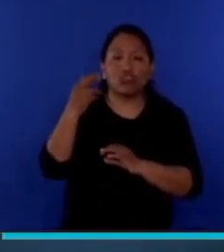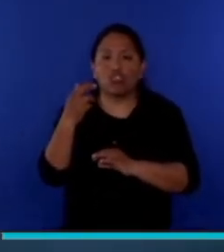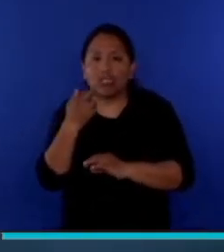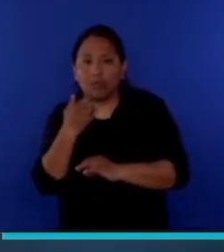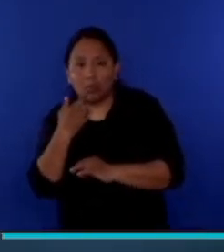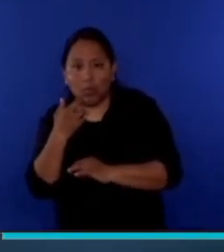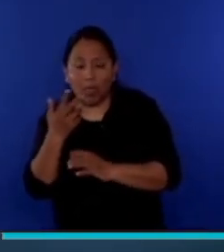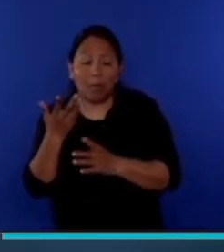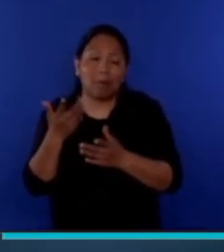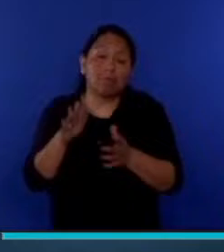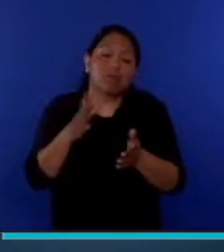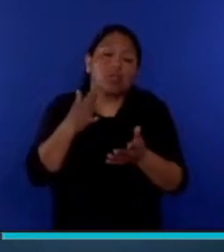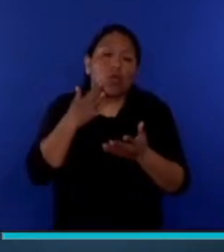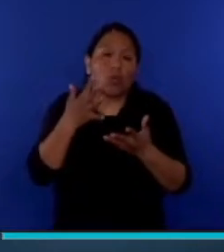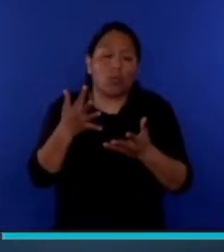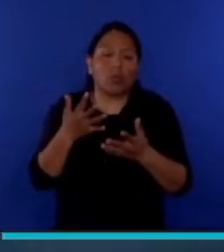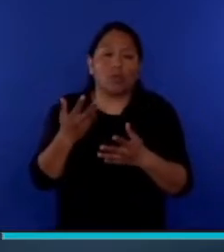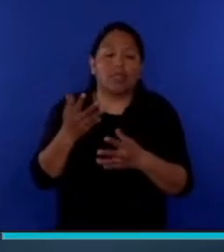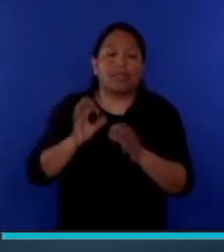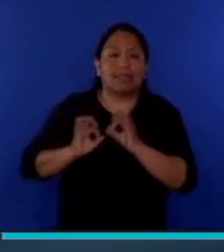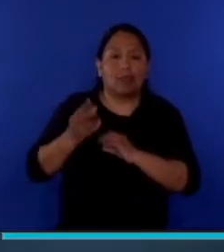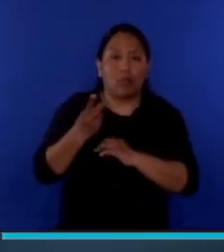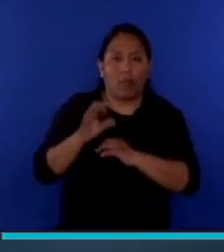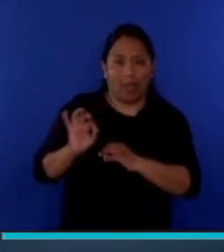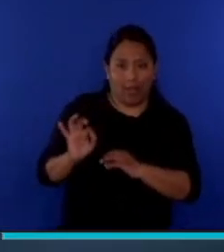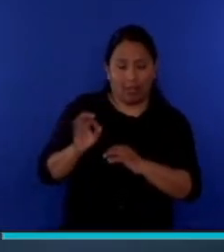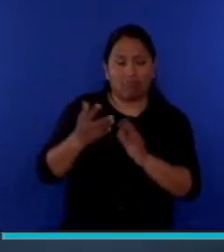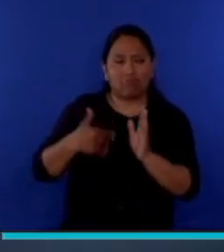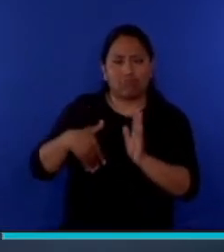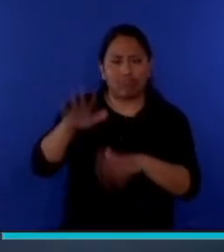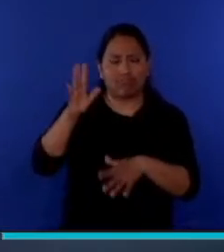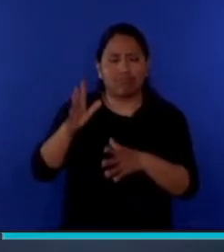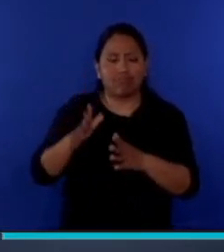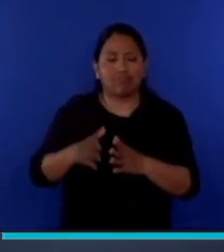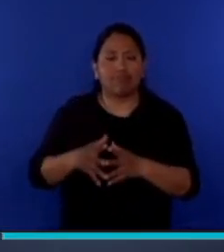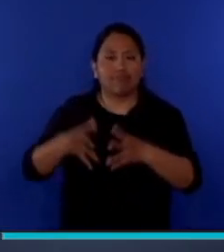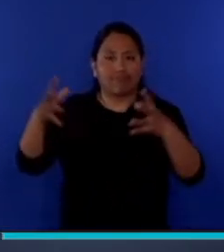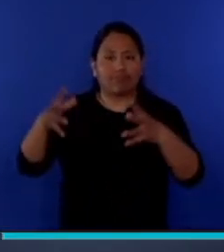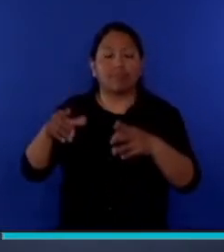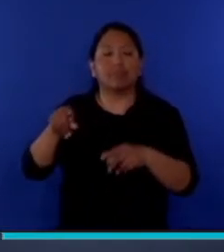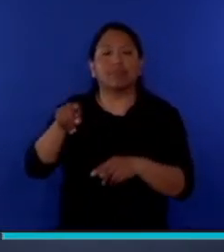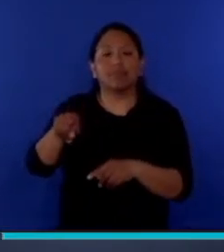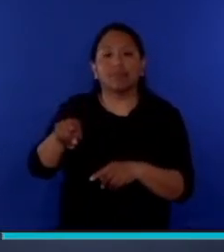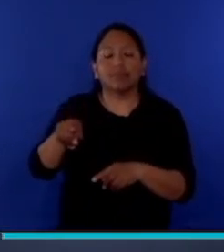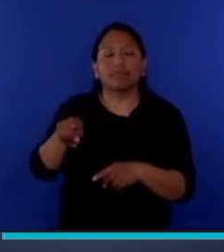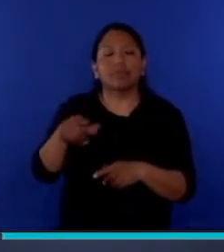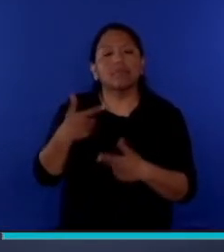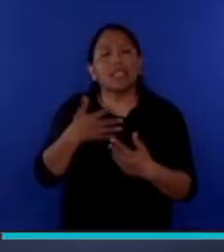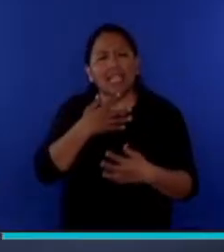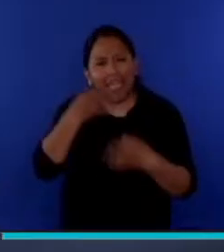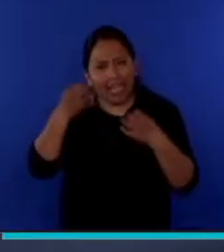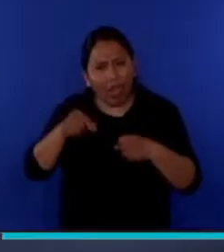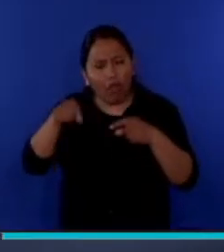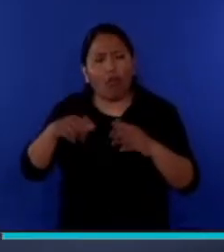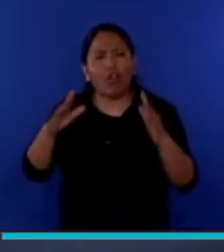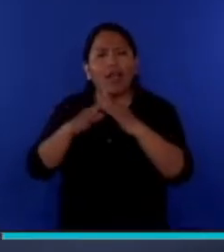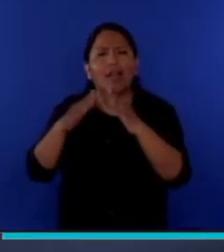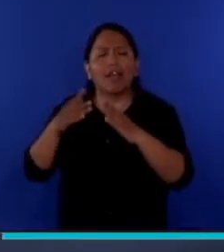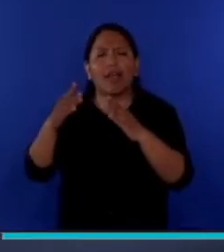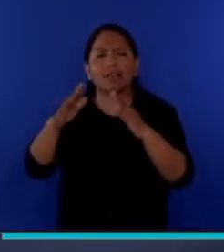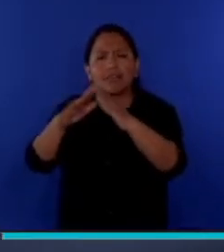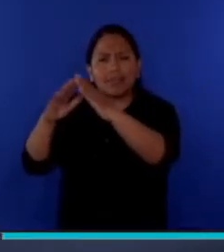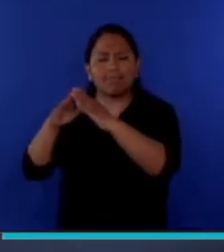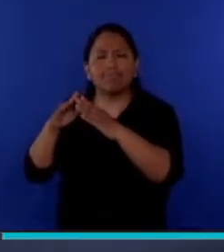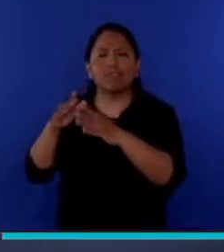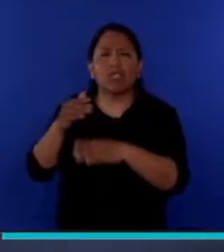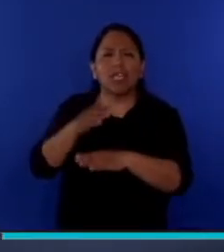XIX y durante obviamente el siglo XX, que es donde mayormente crecieron. Pero en realidad hoy los hogares de niños